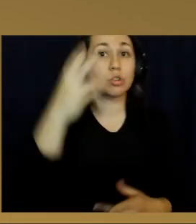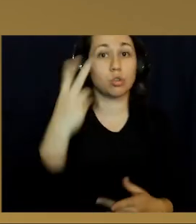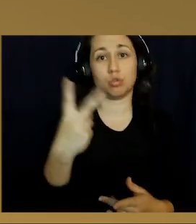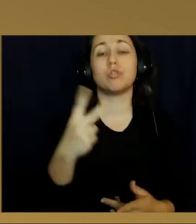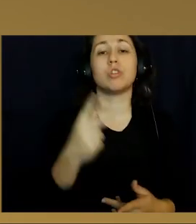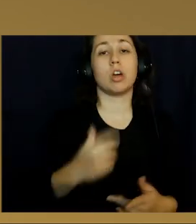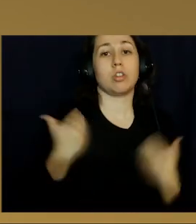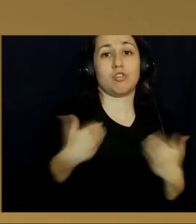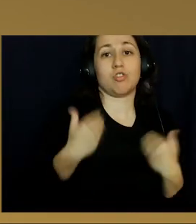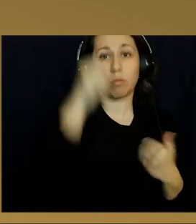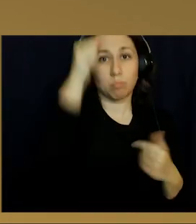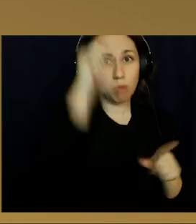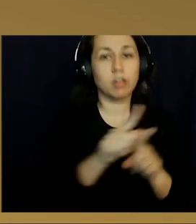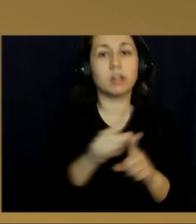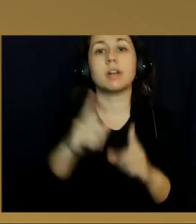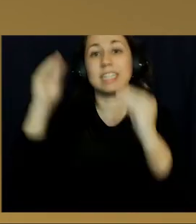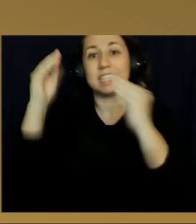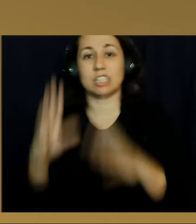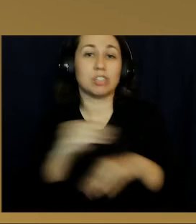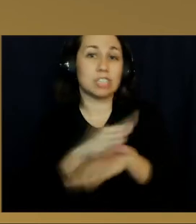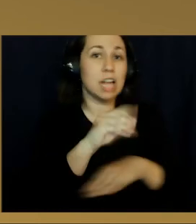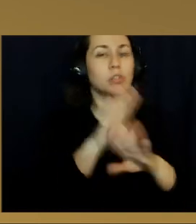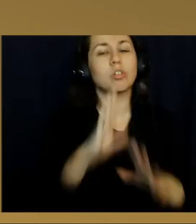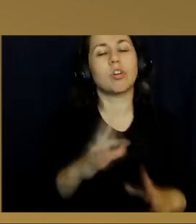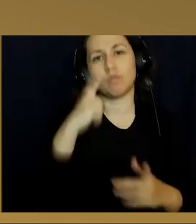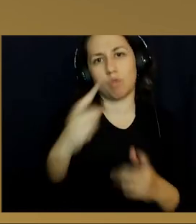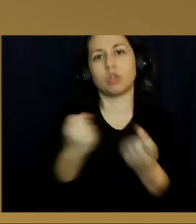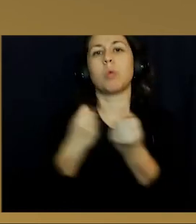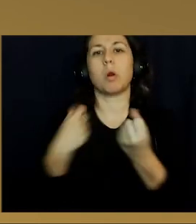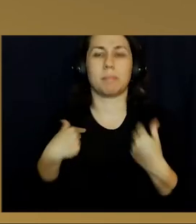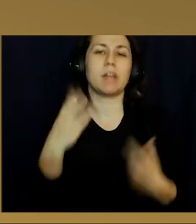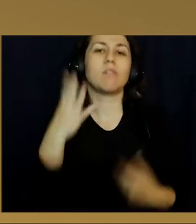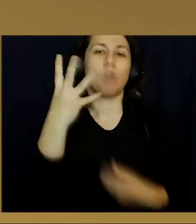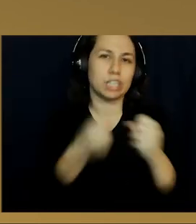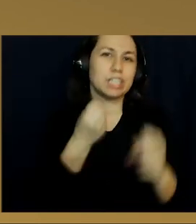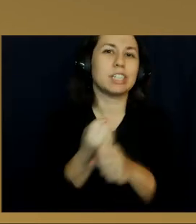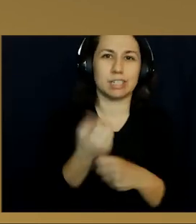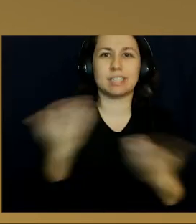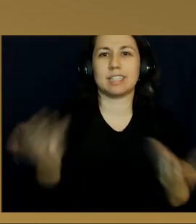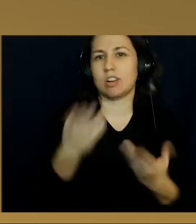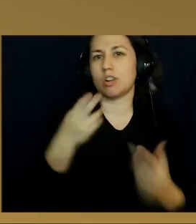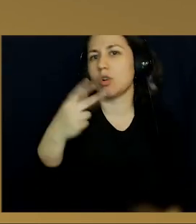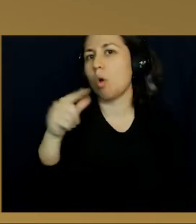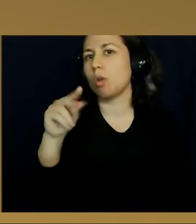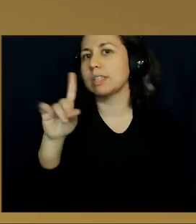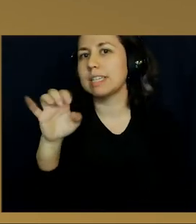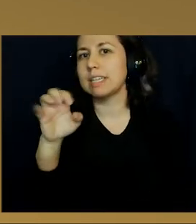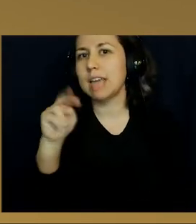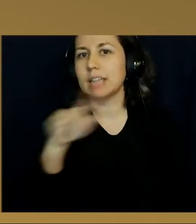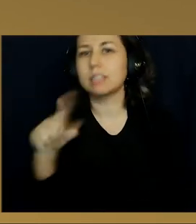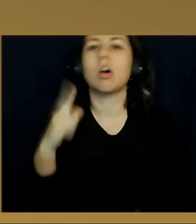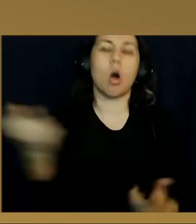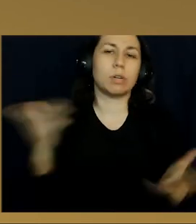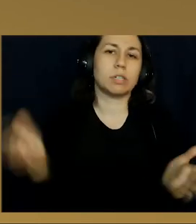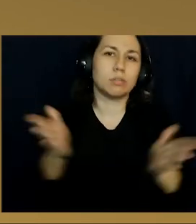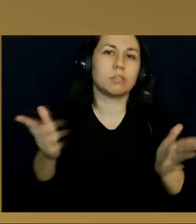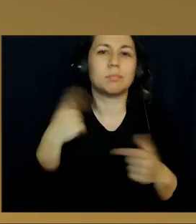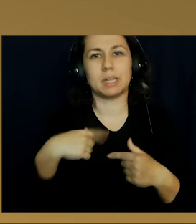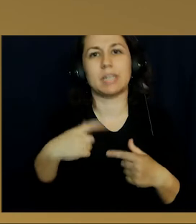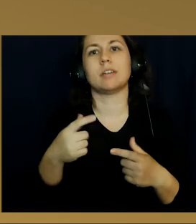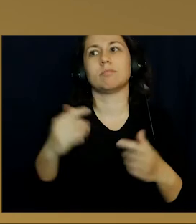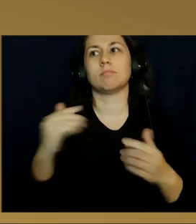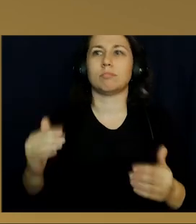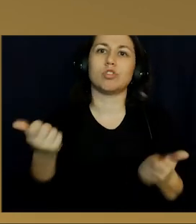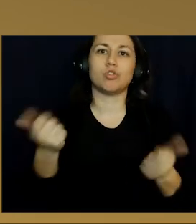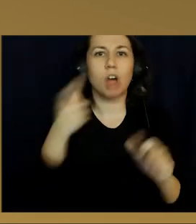mis padres, mis hermanos menores, mis maestros y mis consejeros y a Julián por ayudarme con mis 4 años en Godínez y siempre impulsarme por ser